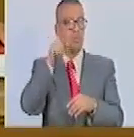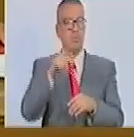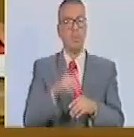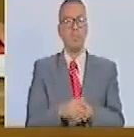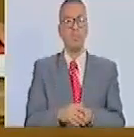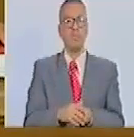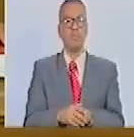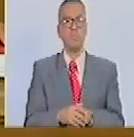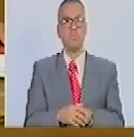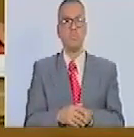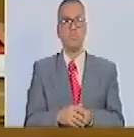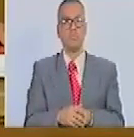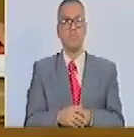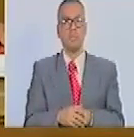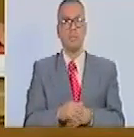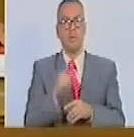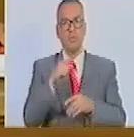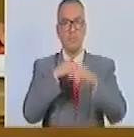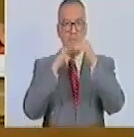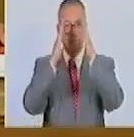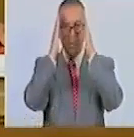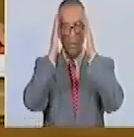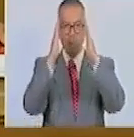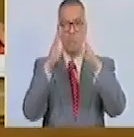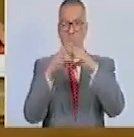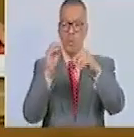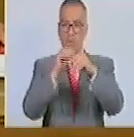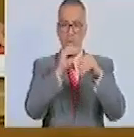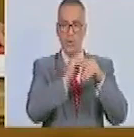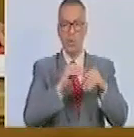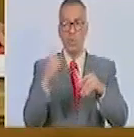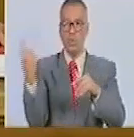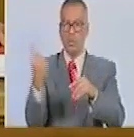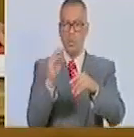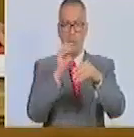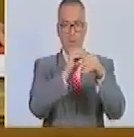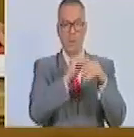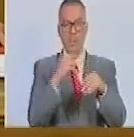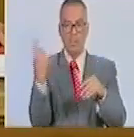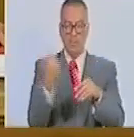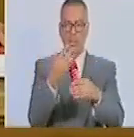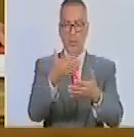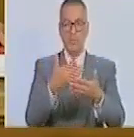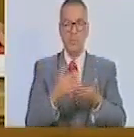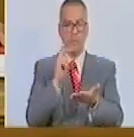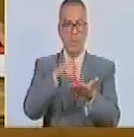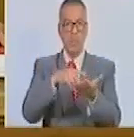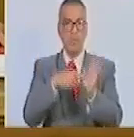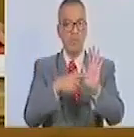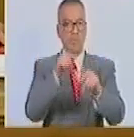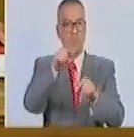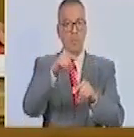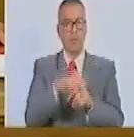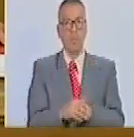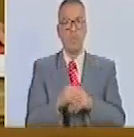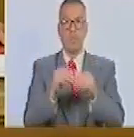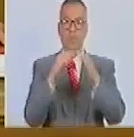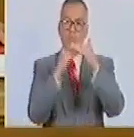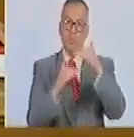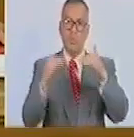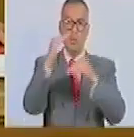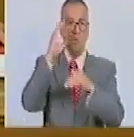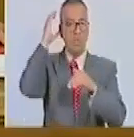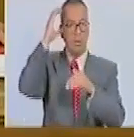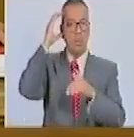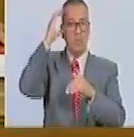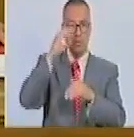ciudadanas que atendieron el llamado de las postulaciones. Esto demuestra la elevada